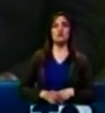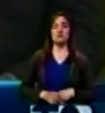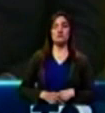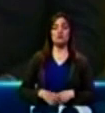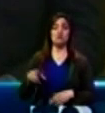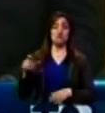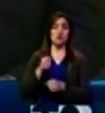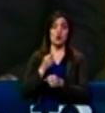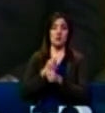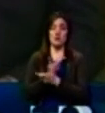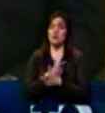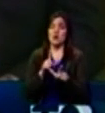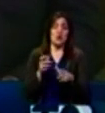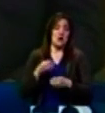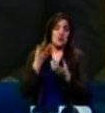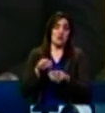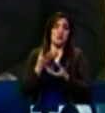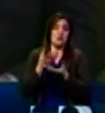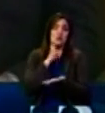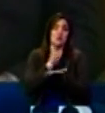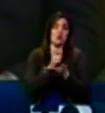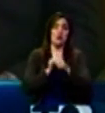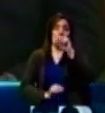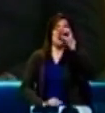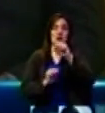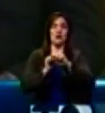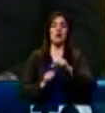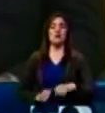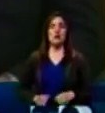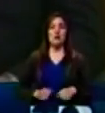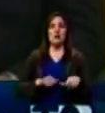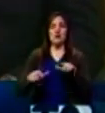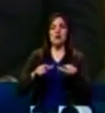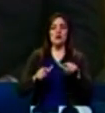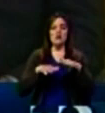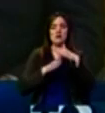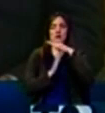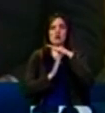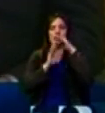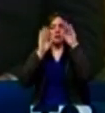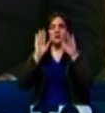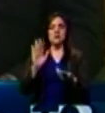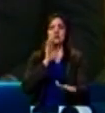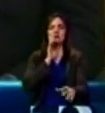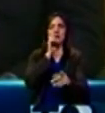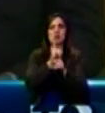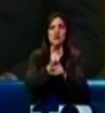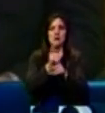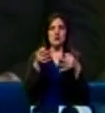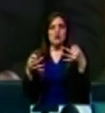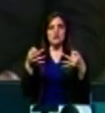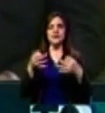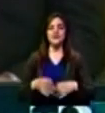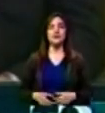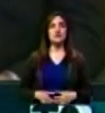de libertad de expresión sin límites, revelar la verdad, etcétera, en un territorio de paz y comprometido con la verdad y la